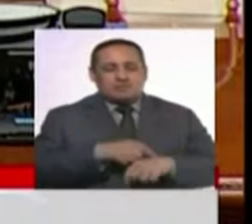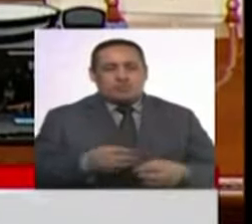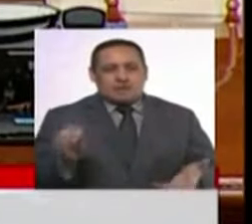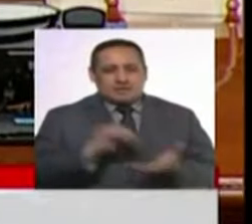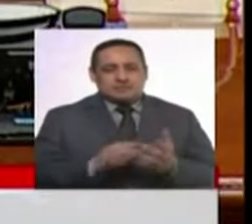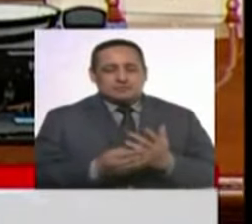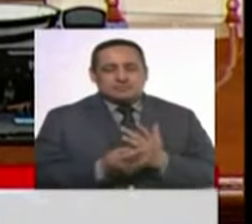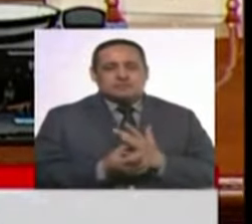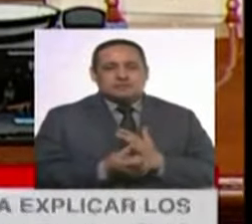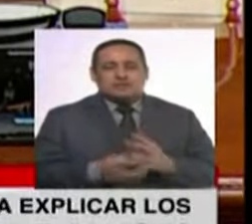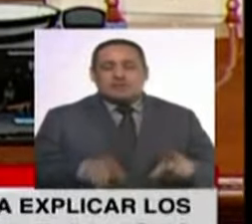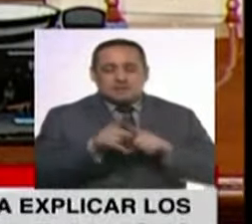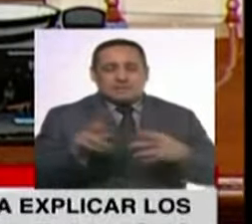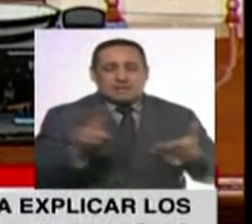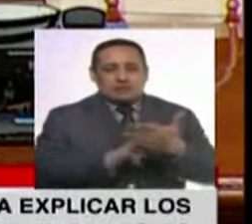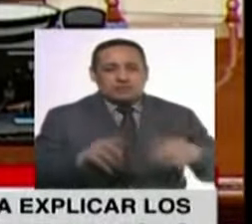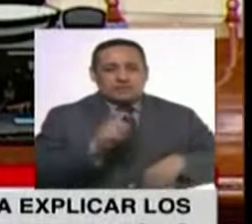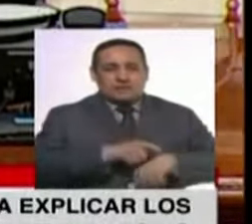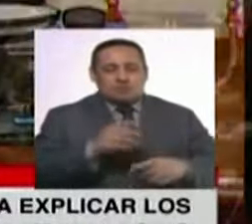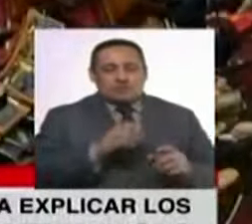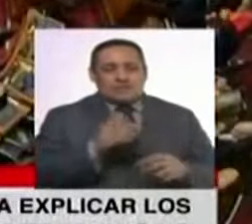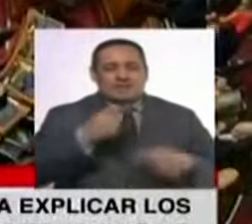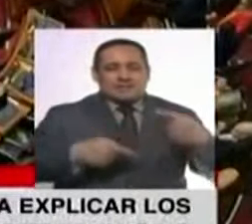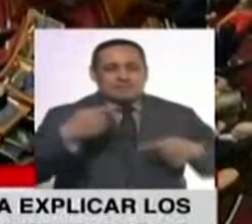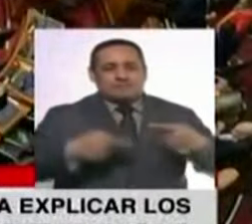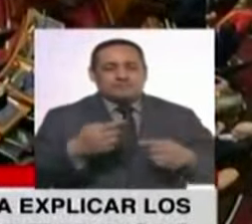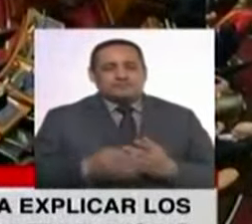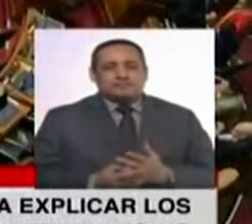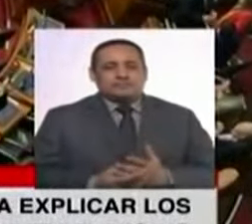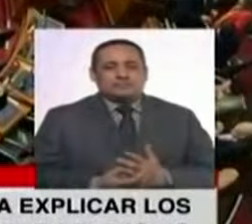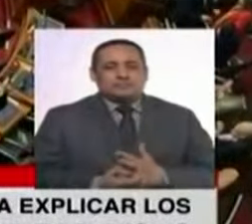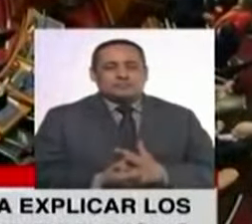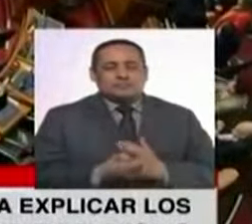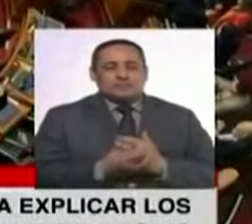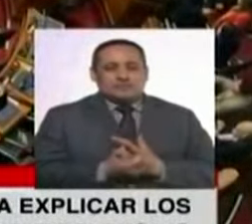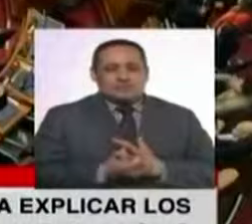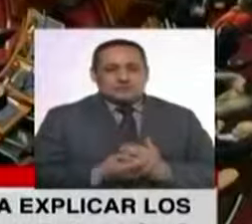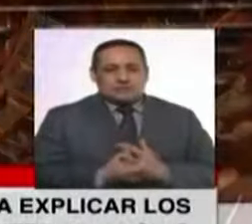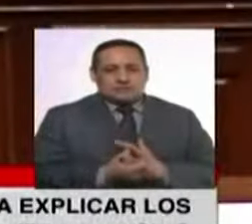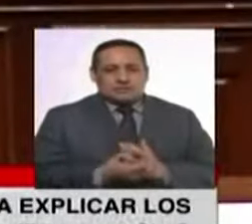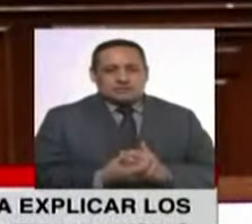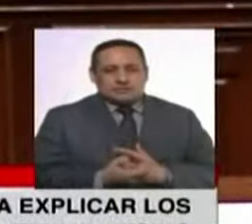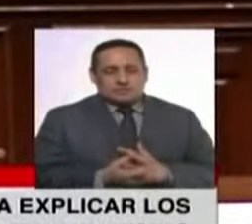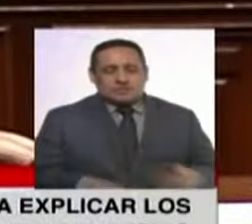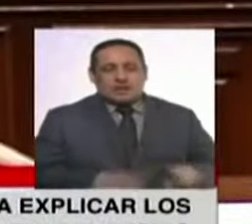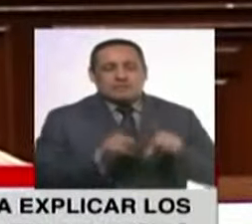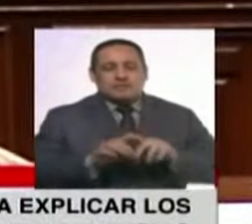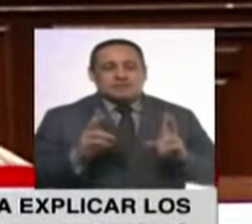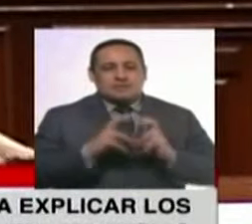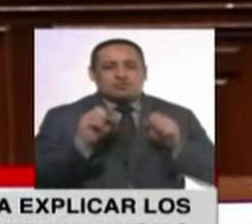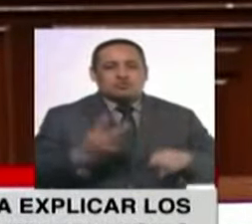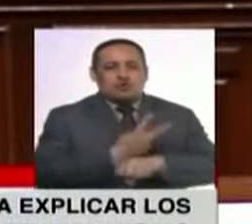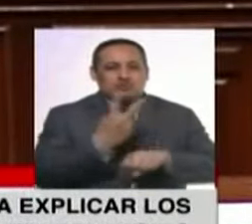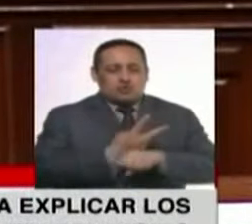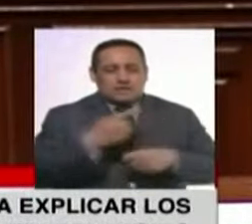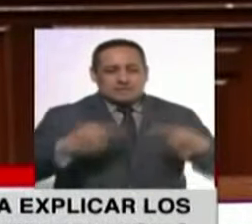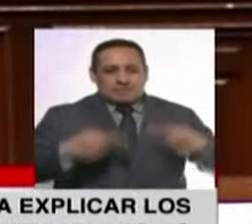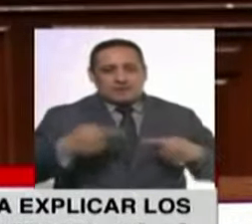adicional señor relator de lectura al tiempo de debate distribución proporcional del tiempo debate dos horas